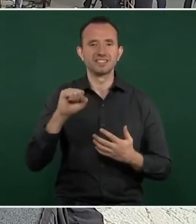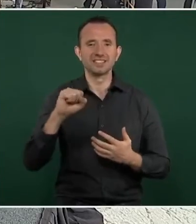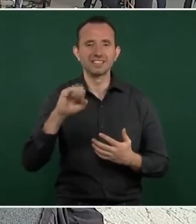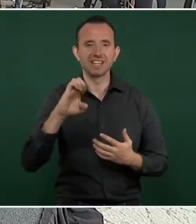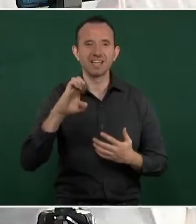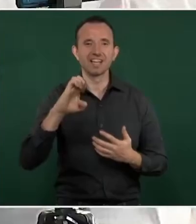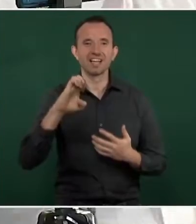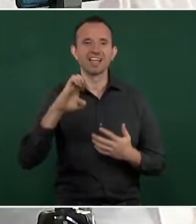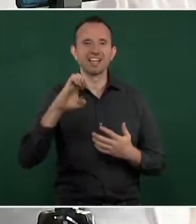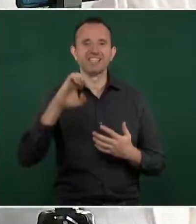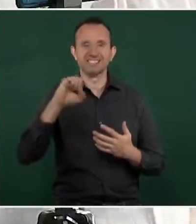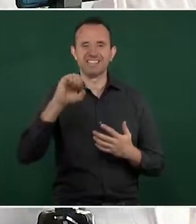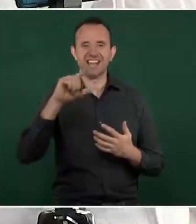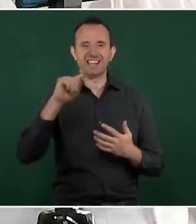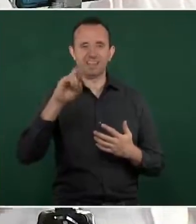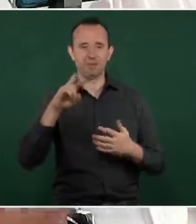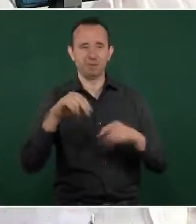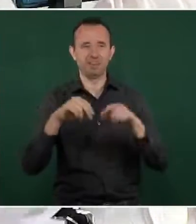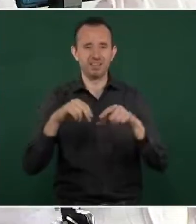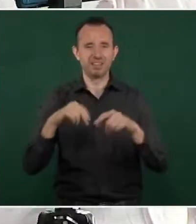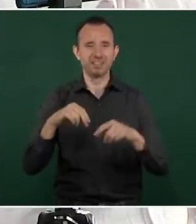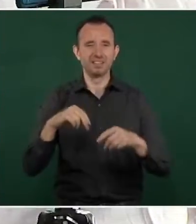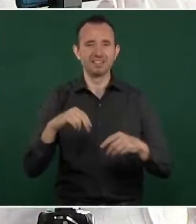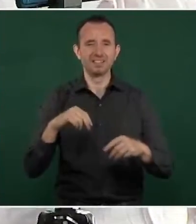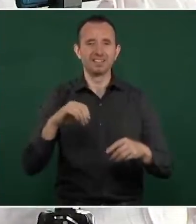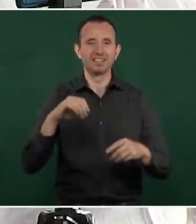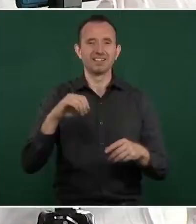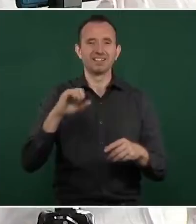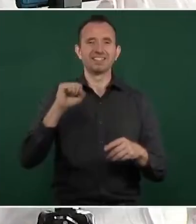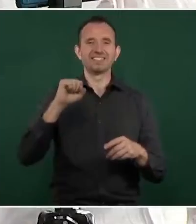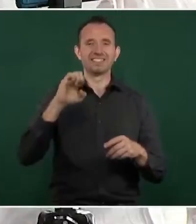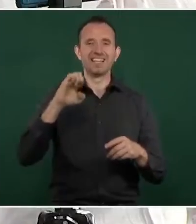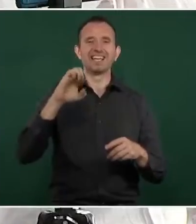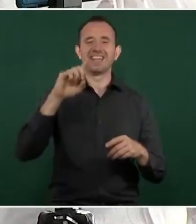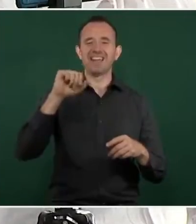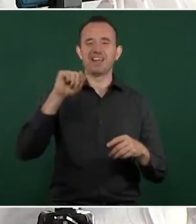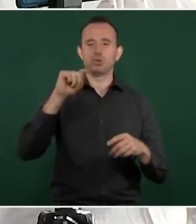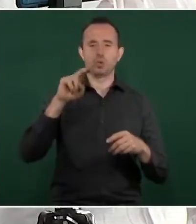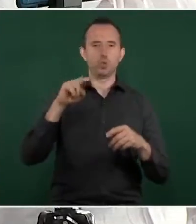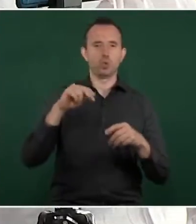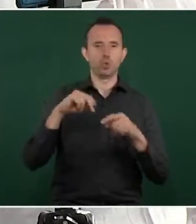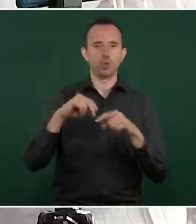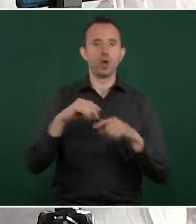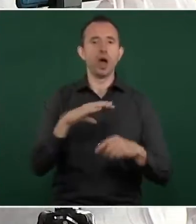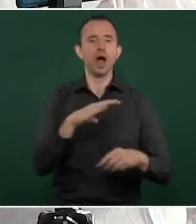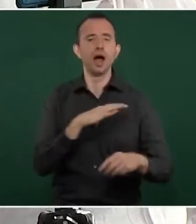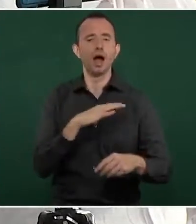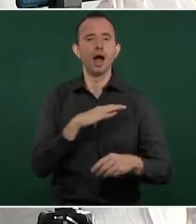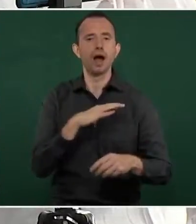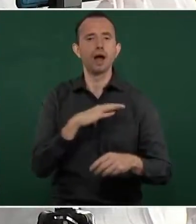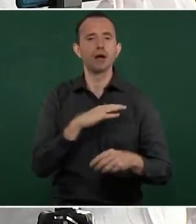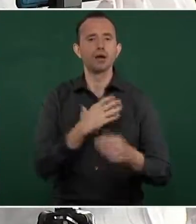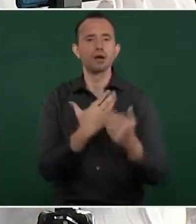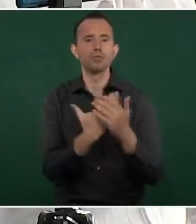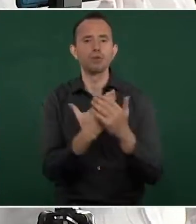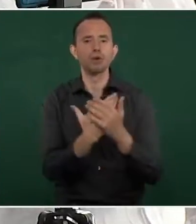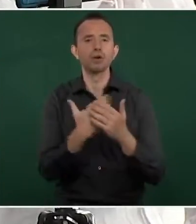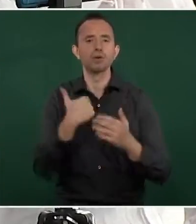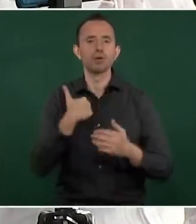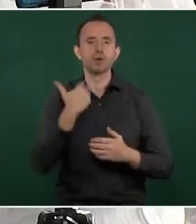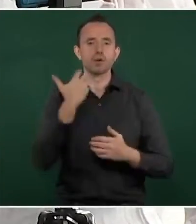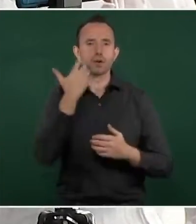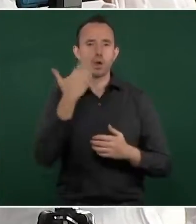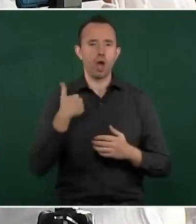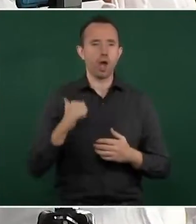tema que le da certeza y tranquilidad a las familias en esa parte. Y rápidamente también, no me voy a